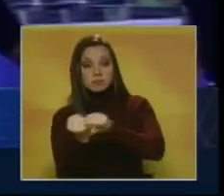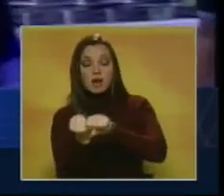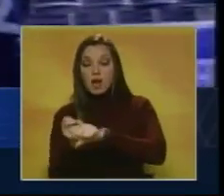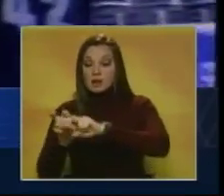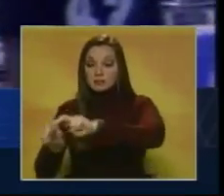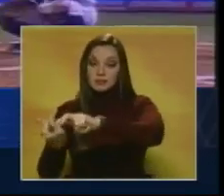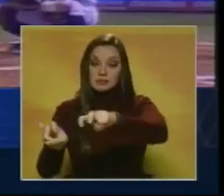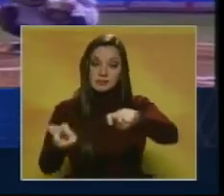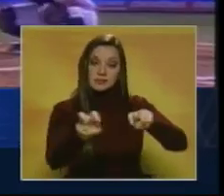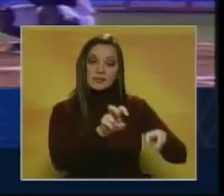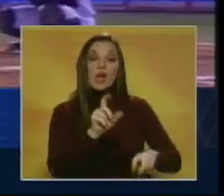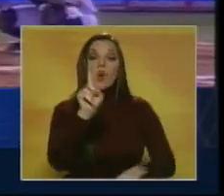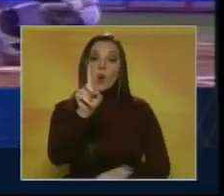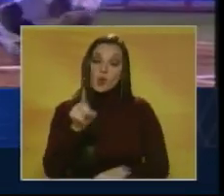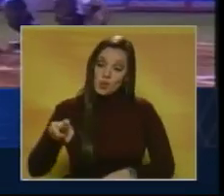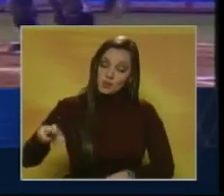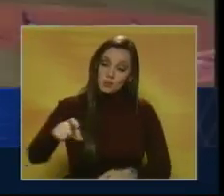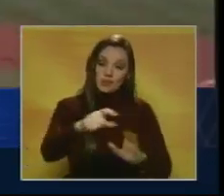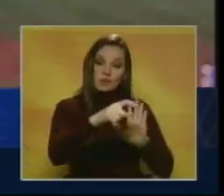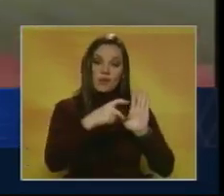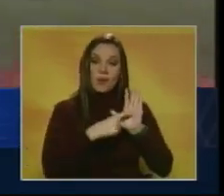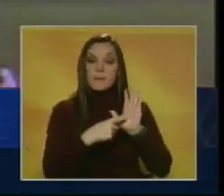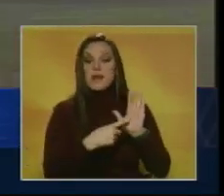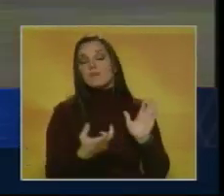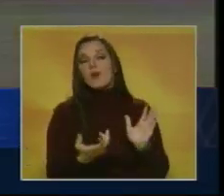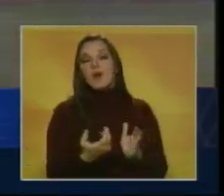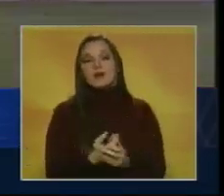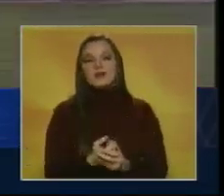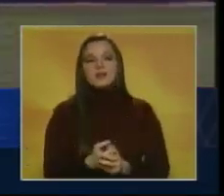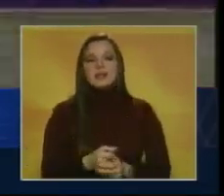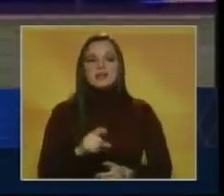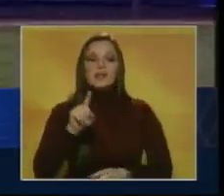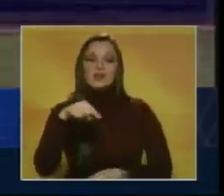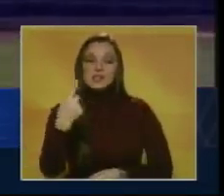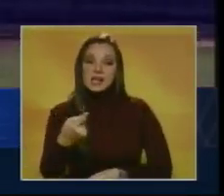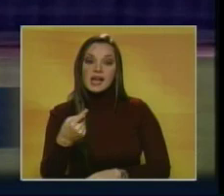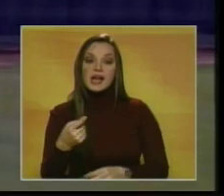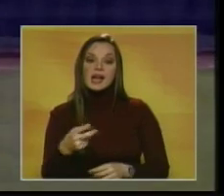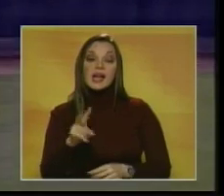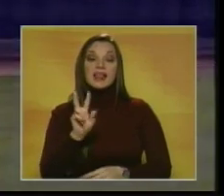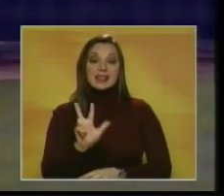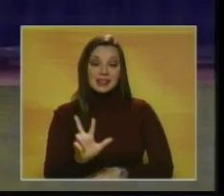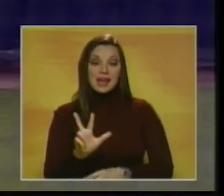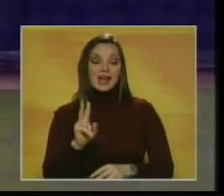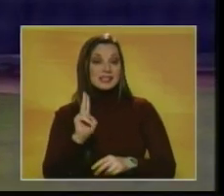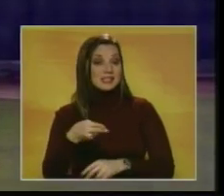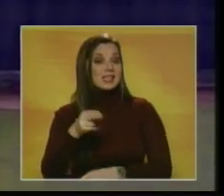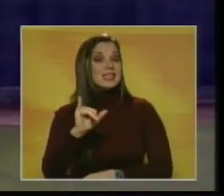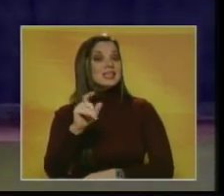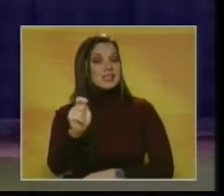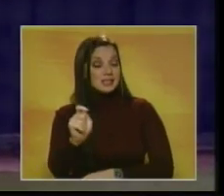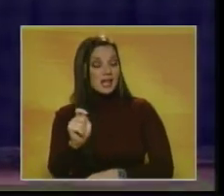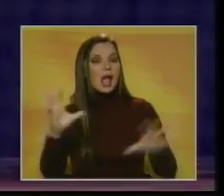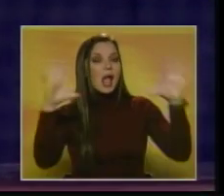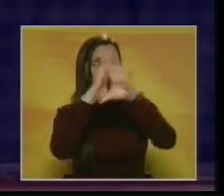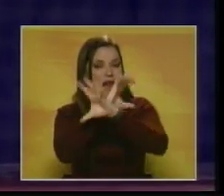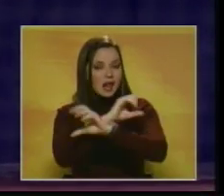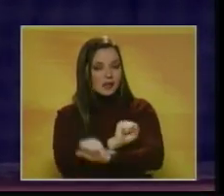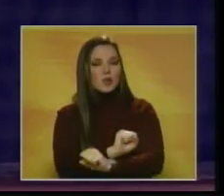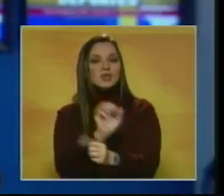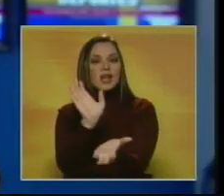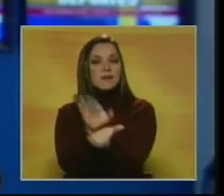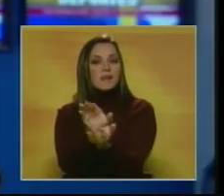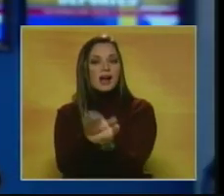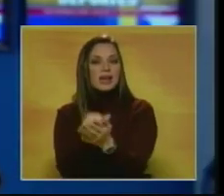anotadas y 2 boletos. Además, Elízar Alfonso, José Osuna y Alex Monsalve conectaron 3 hits cada uno en una noche en la que Bravos dio 14